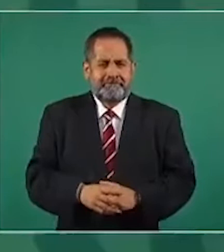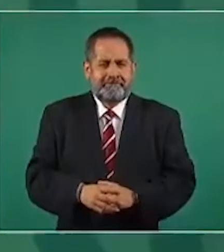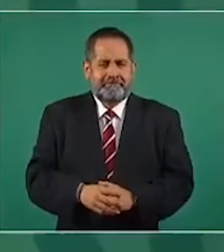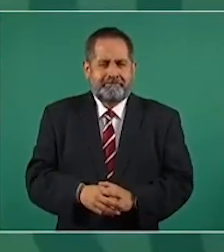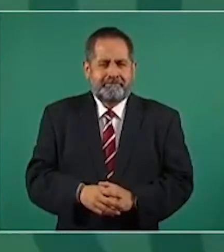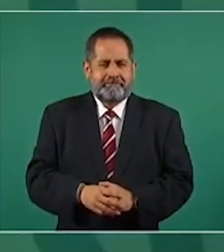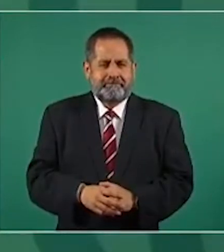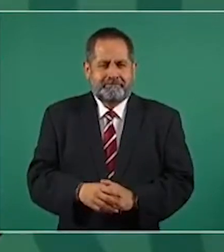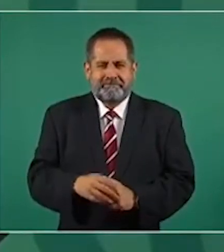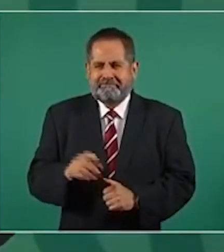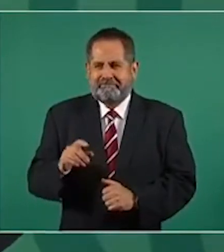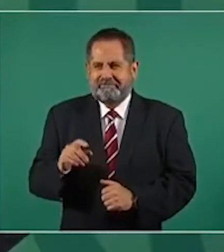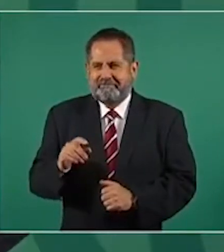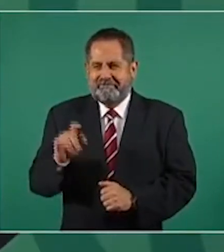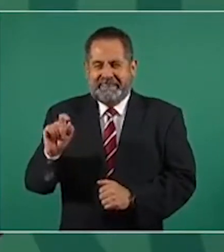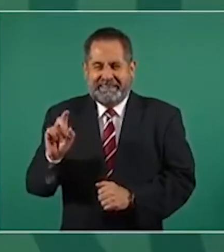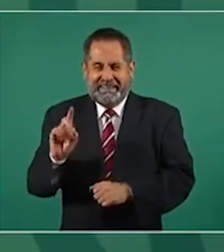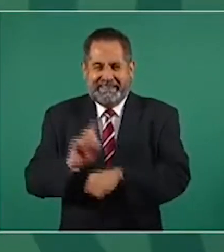en 20.